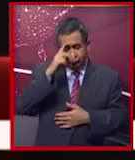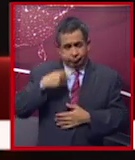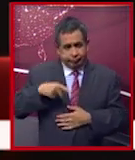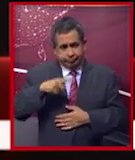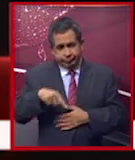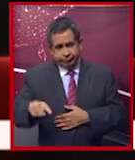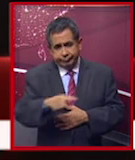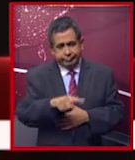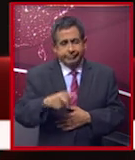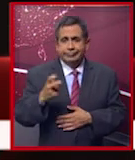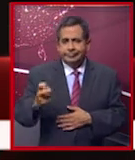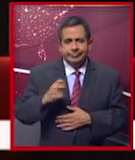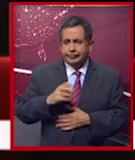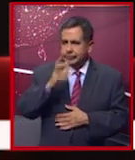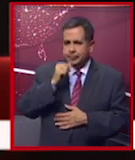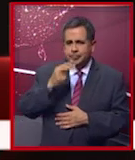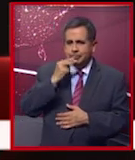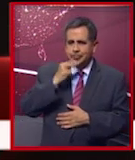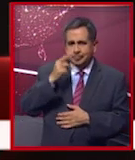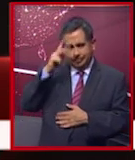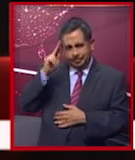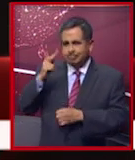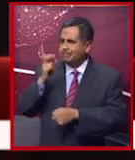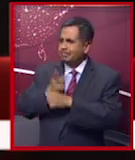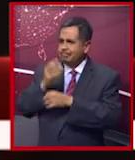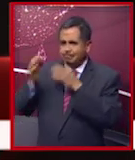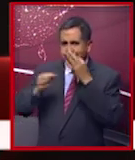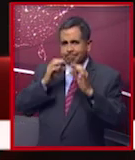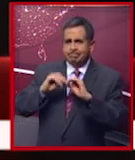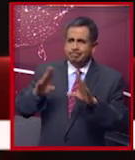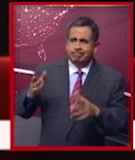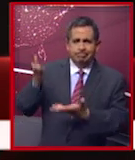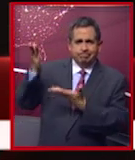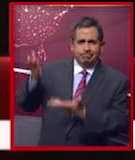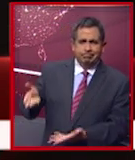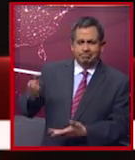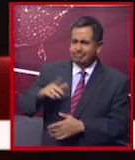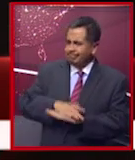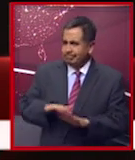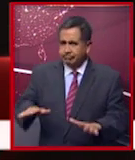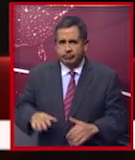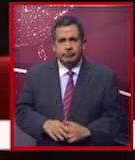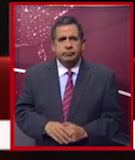población no podrán ser utilizados para promover la imagen de ningún servidor público.